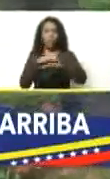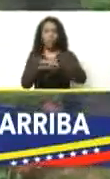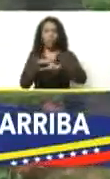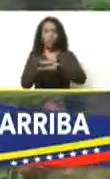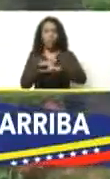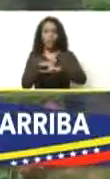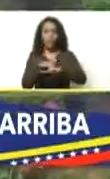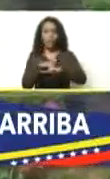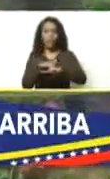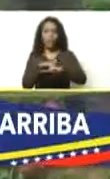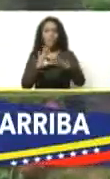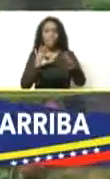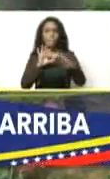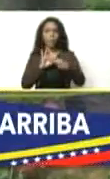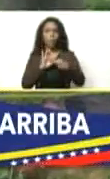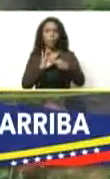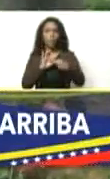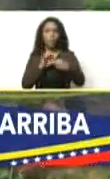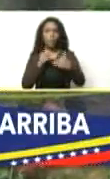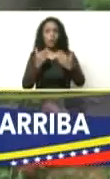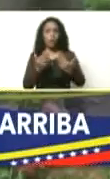ministerios vinculados a